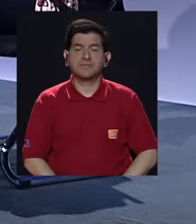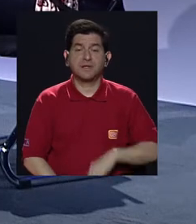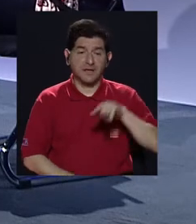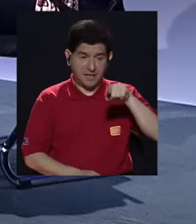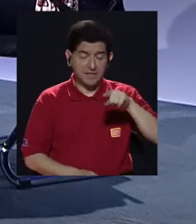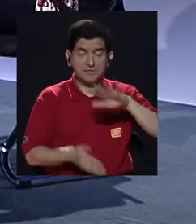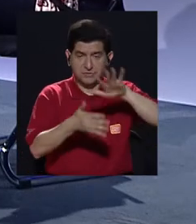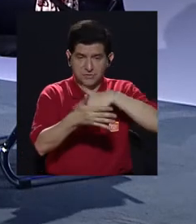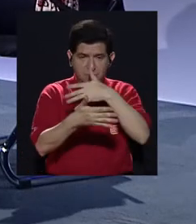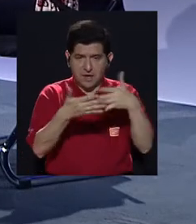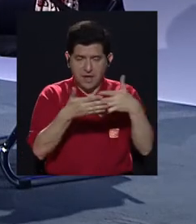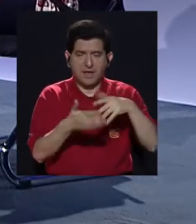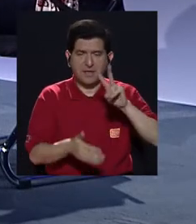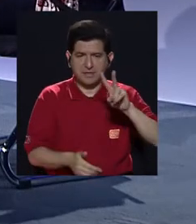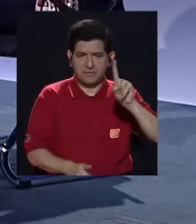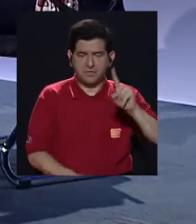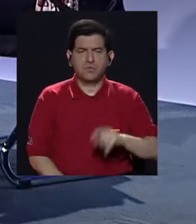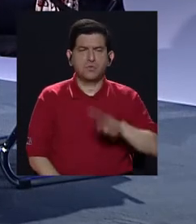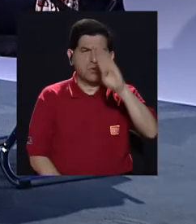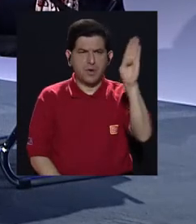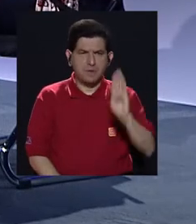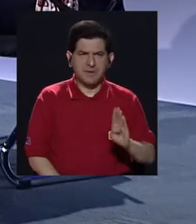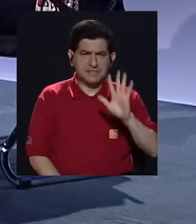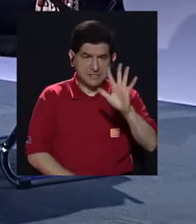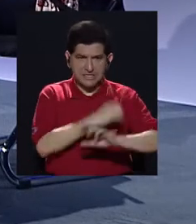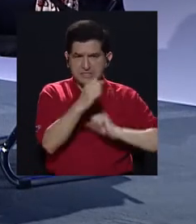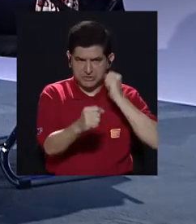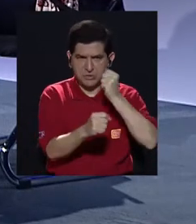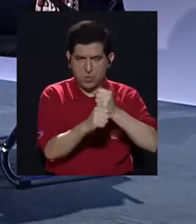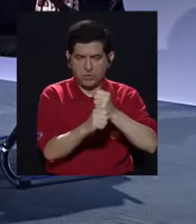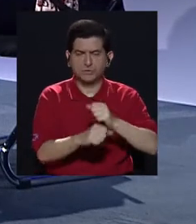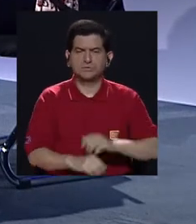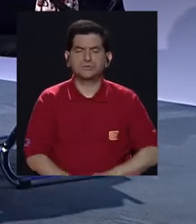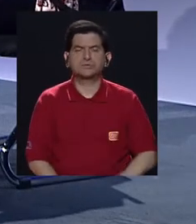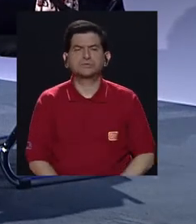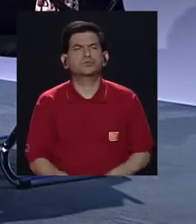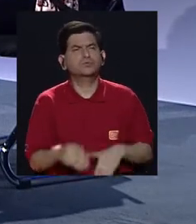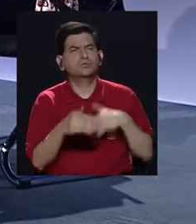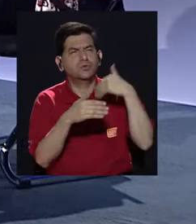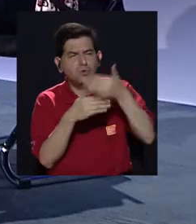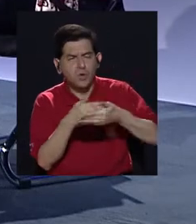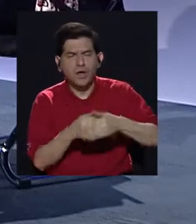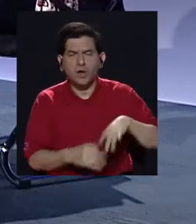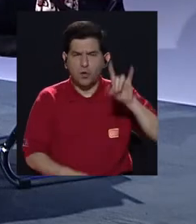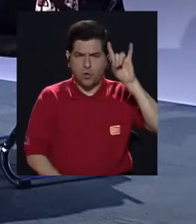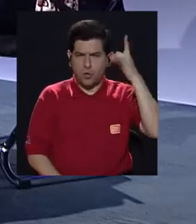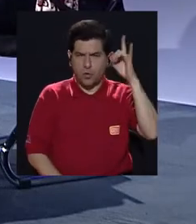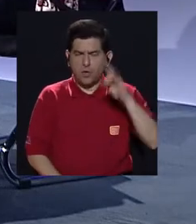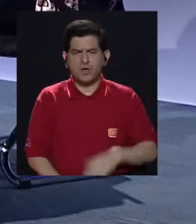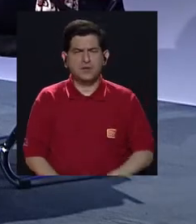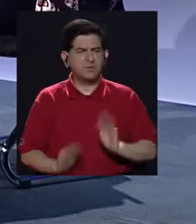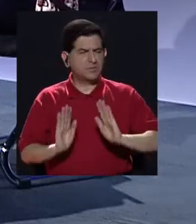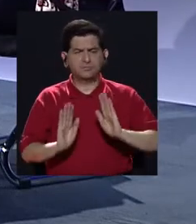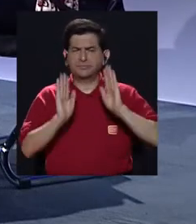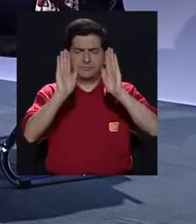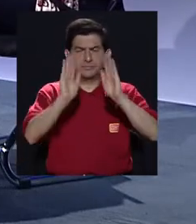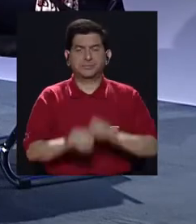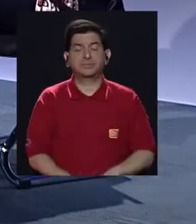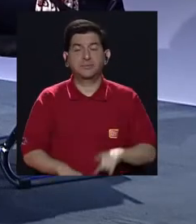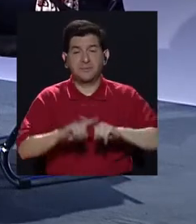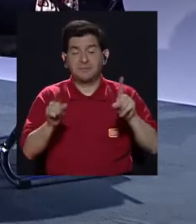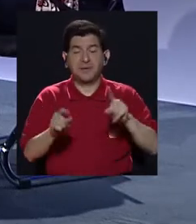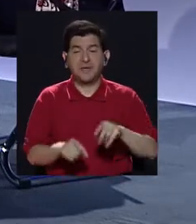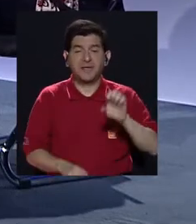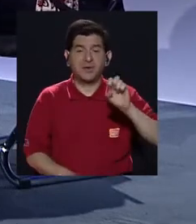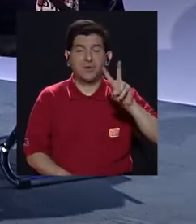en su agenda 21 como brazil que se duró como 5 años después lo hizo bolivia maravillosamente que lo